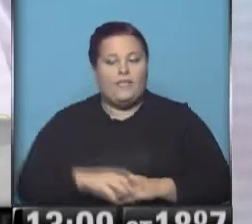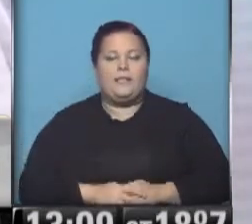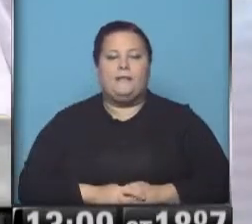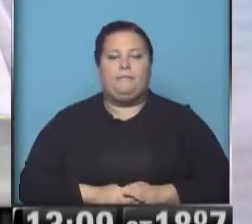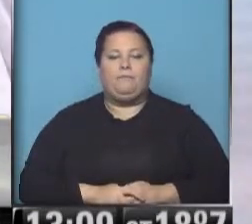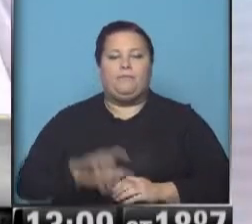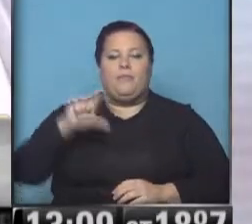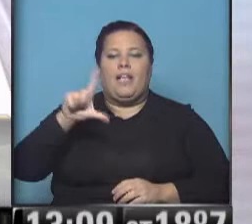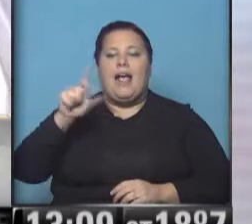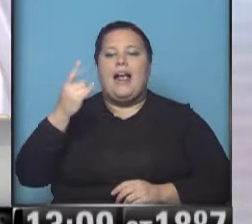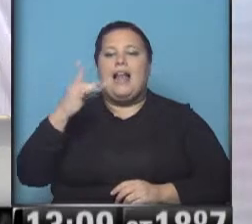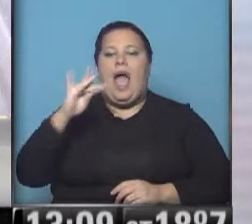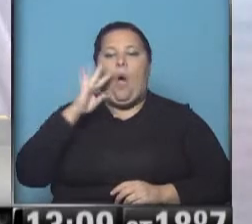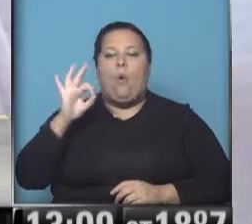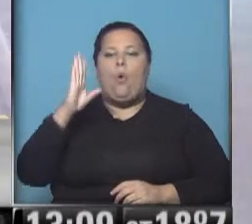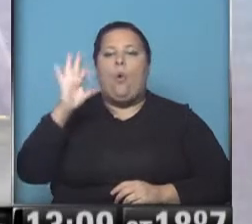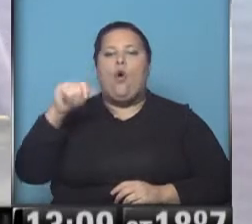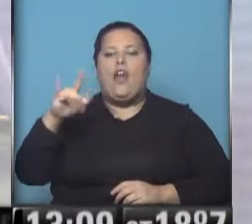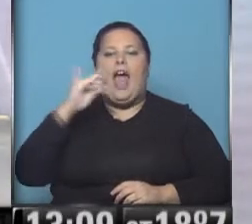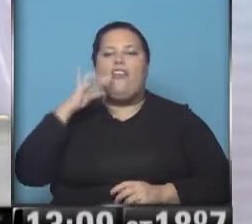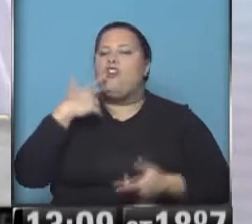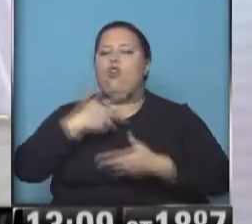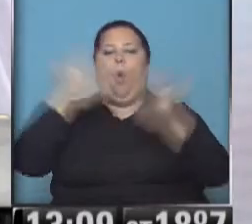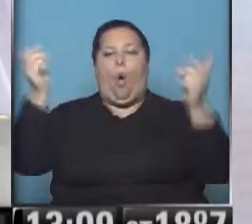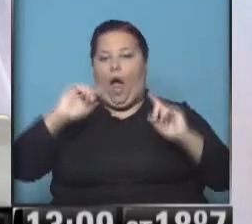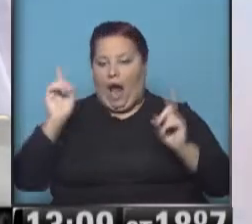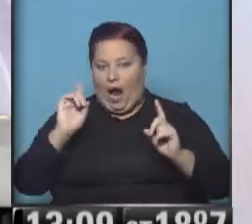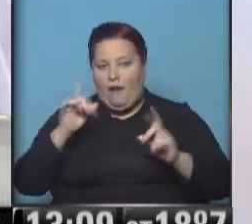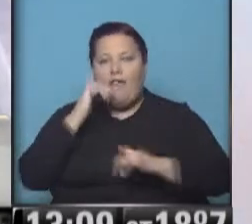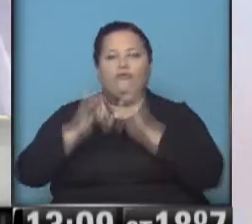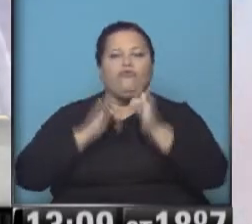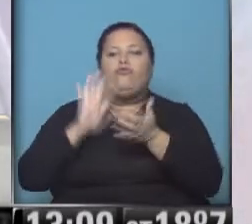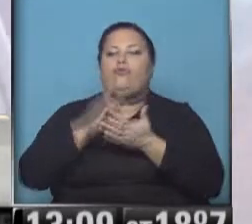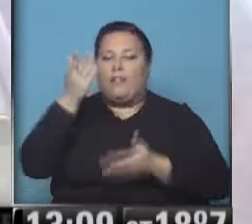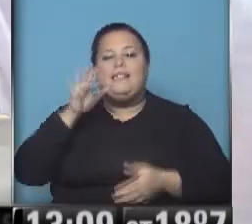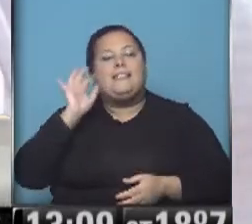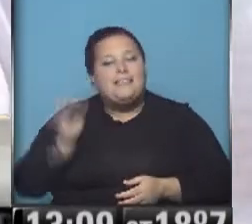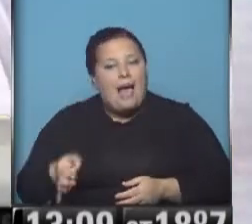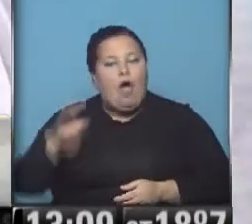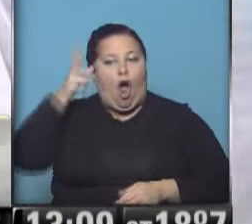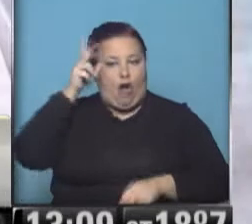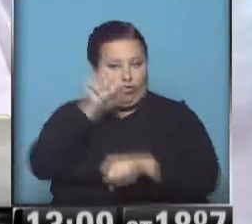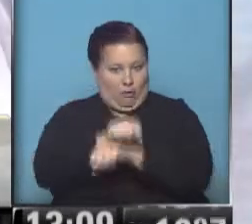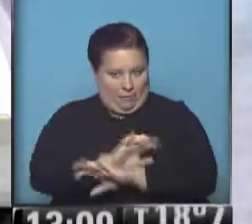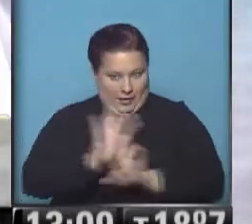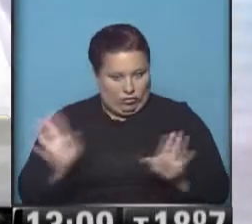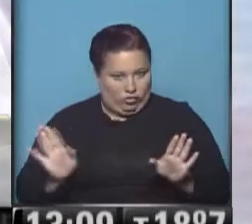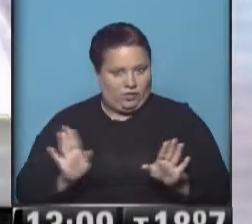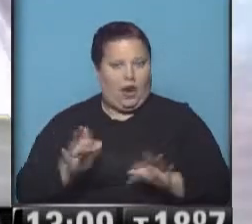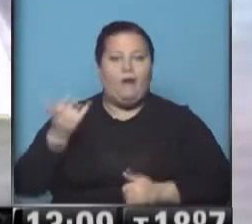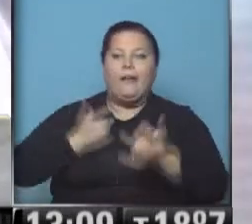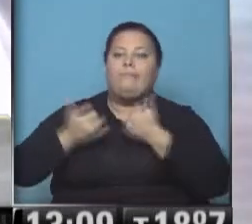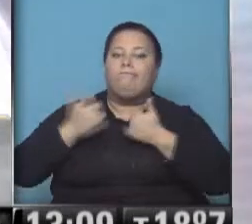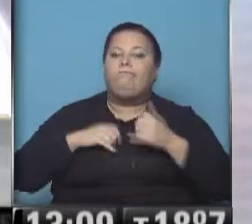claudio bonadío pidió que no se diera ningún tipo de información sabemos que hay ocho detenidos sabemos que hay